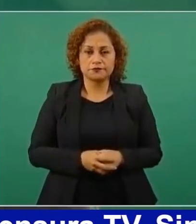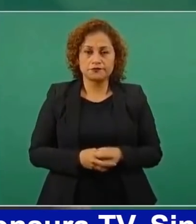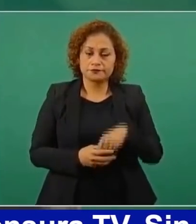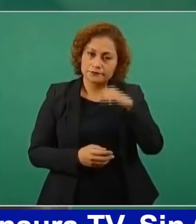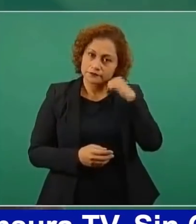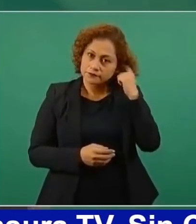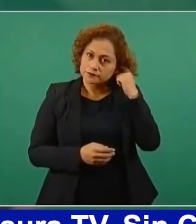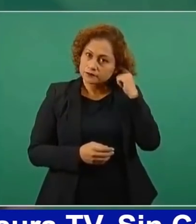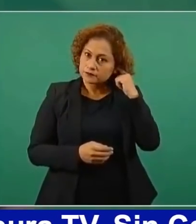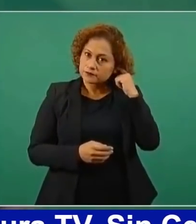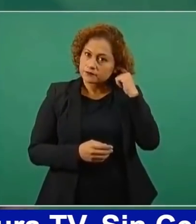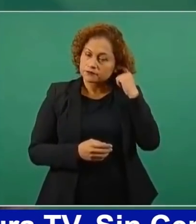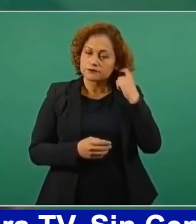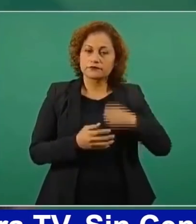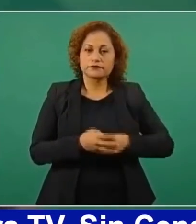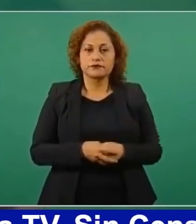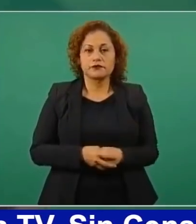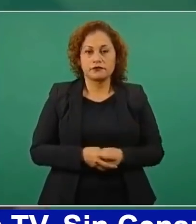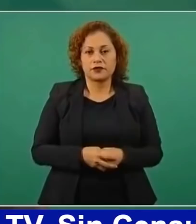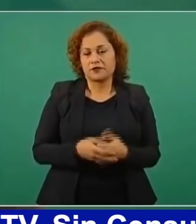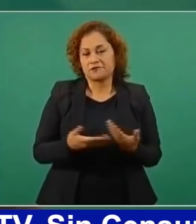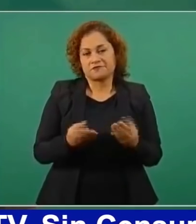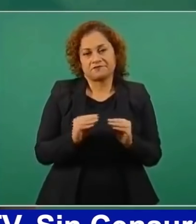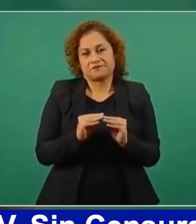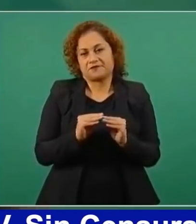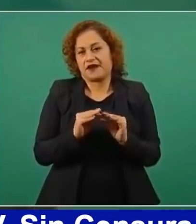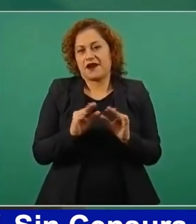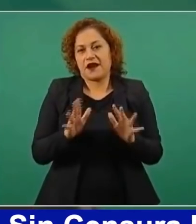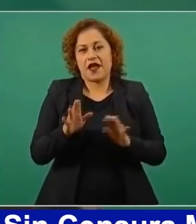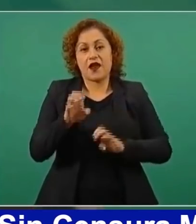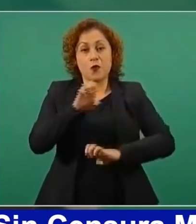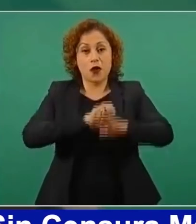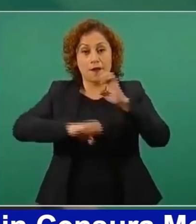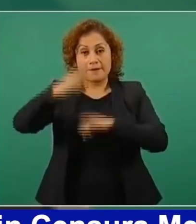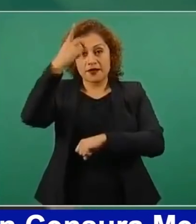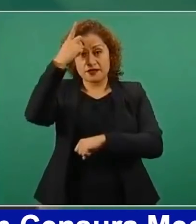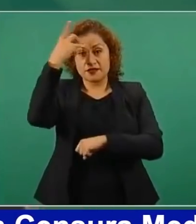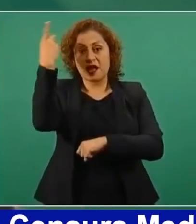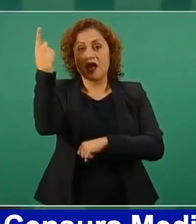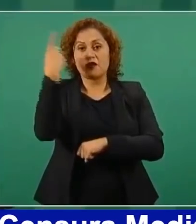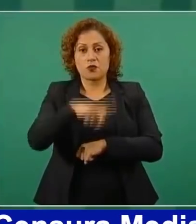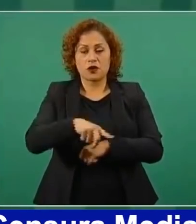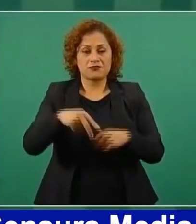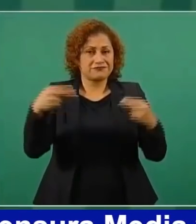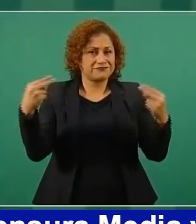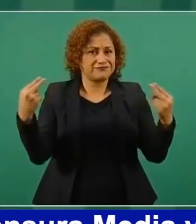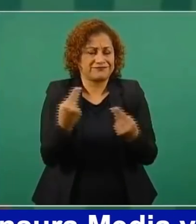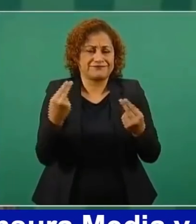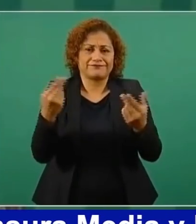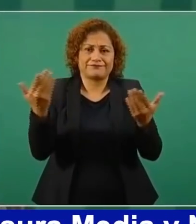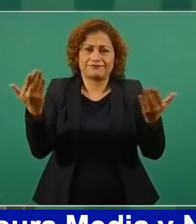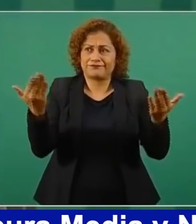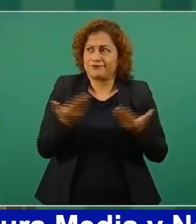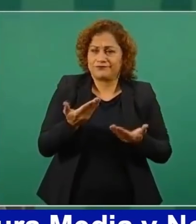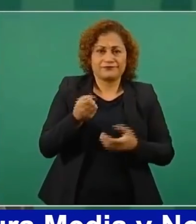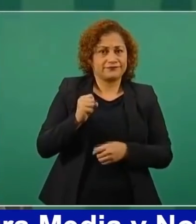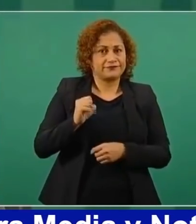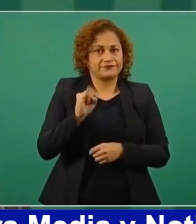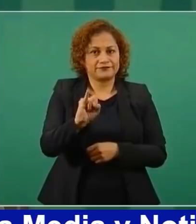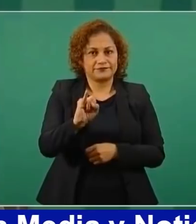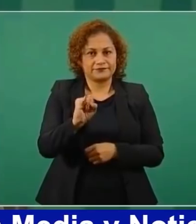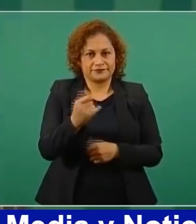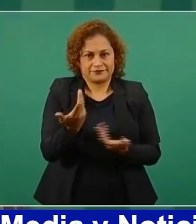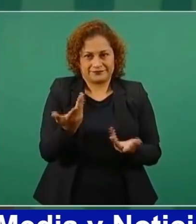Y desde luego que los empresarios son fundamentales. Bueno, acabo de dar a conocer